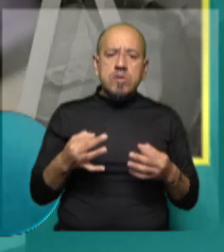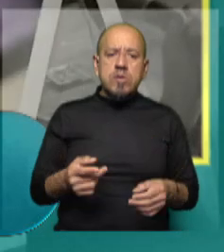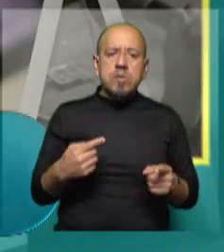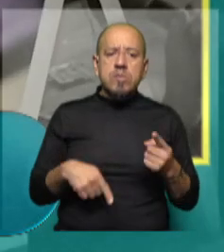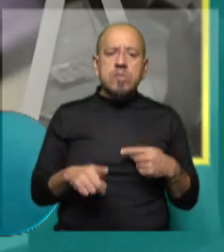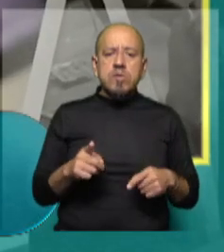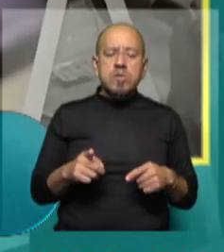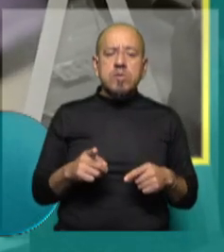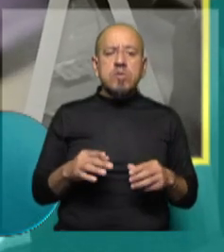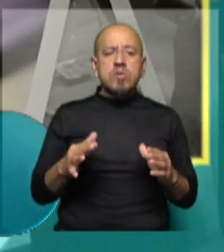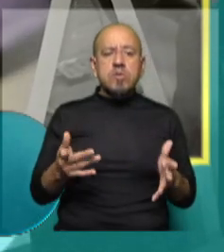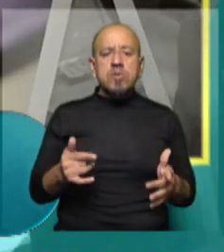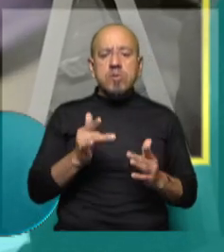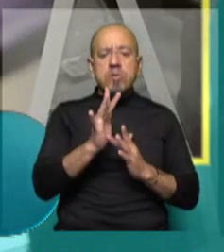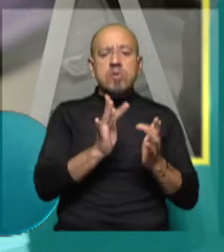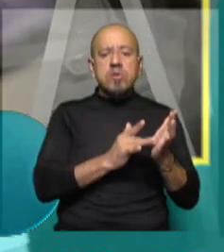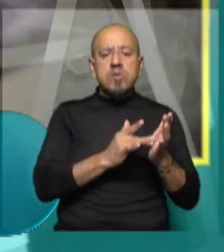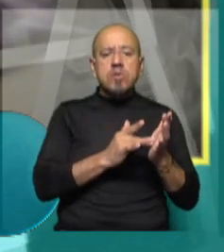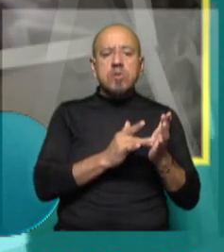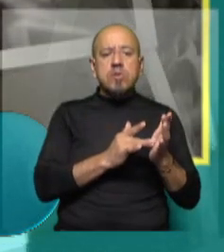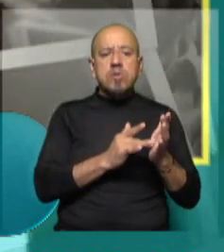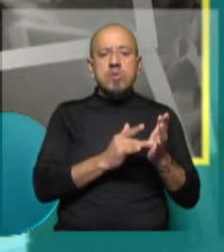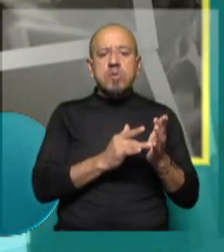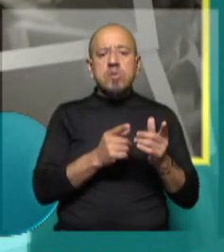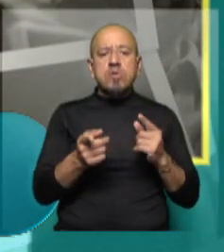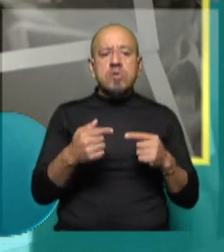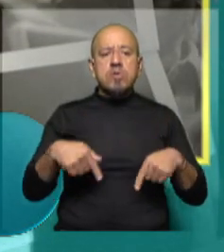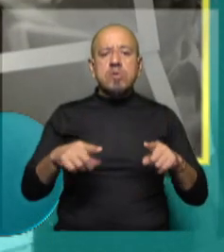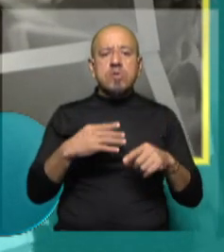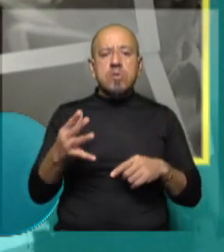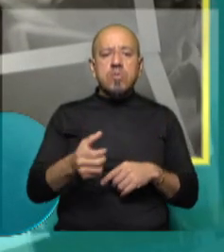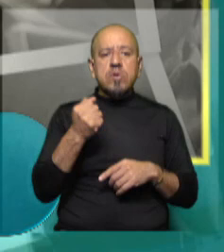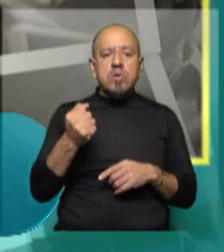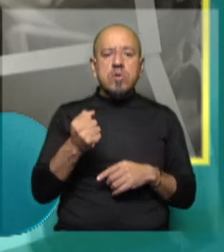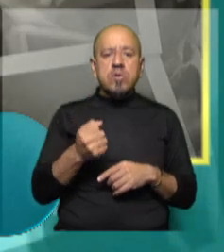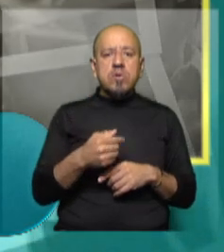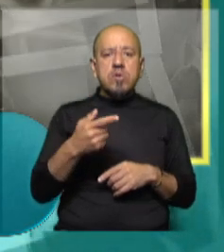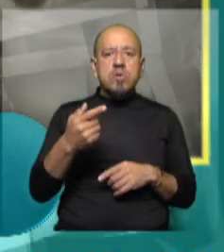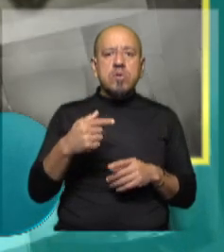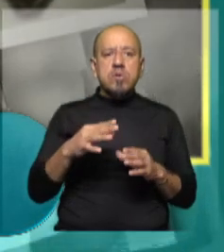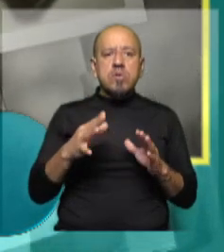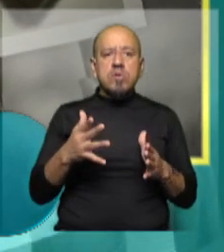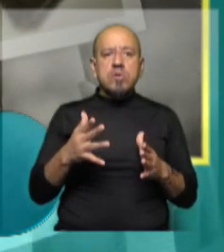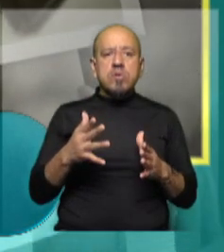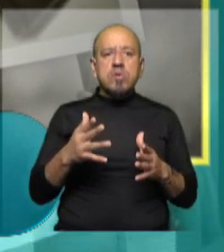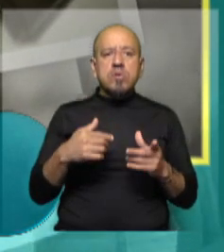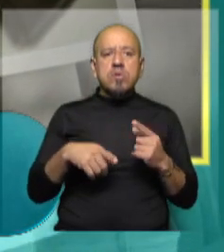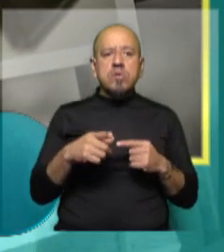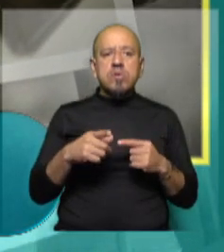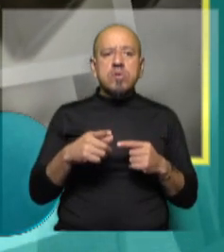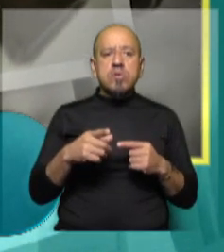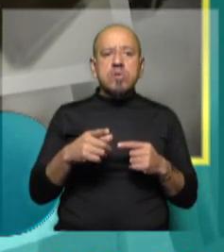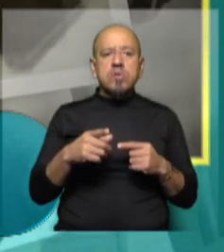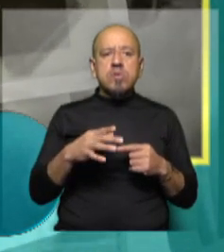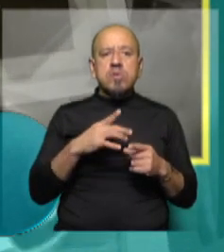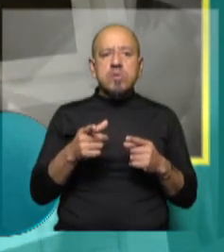lo increíble es que Jesús se interesa por el abusador también, de igual manera. When I heard the good news about this gift available to me, I grabbed